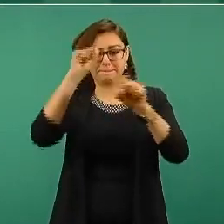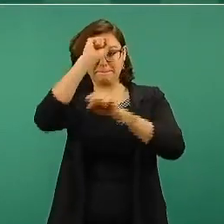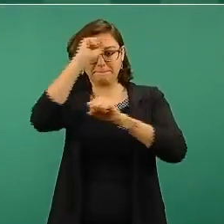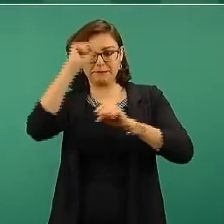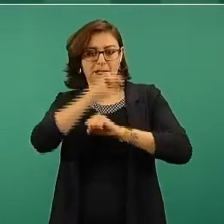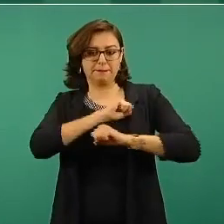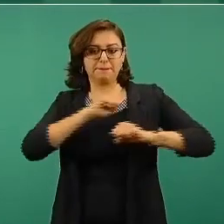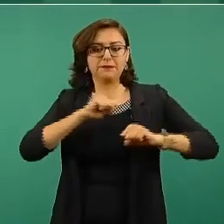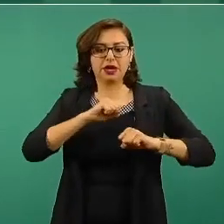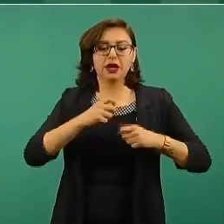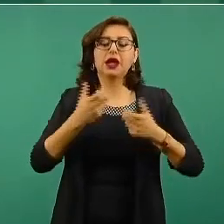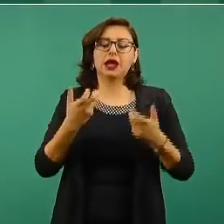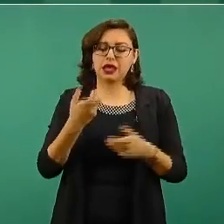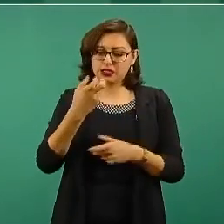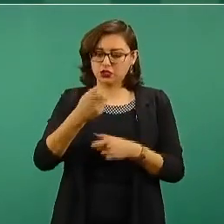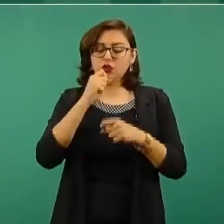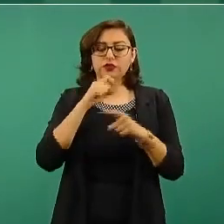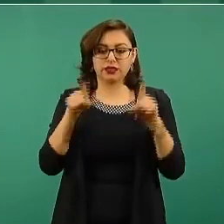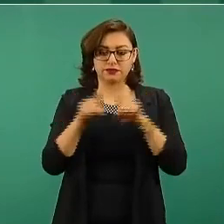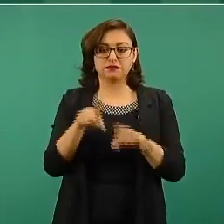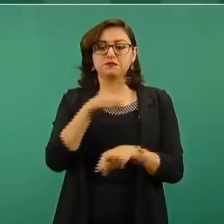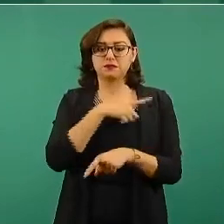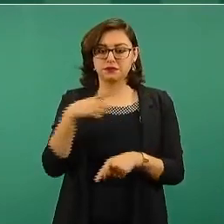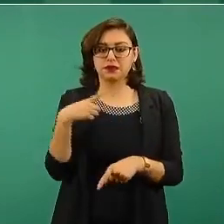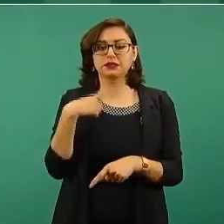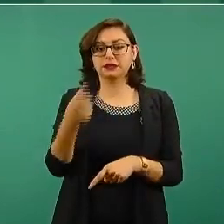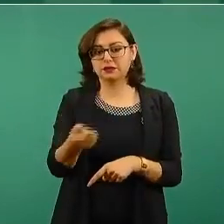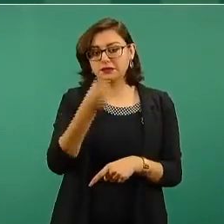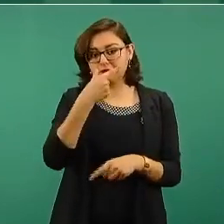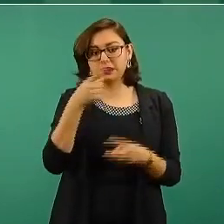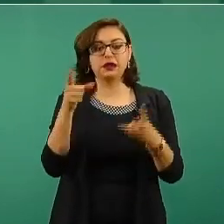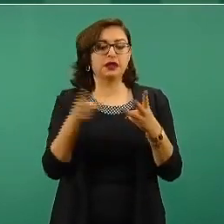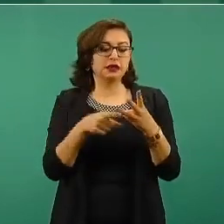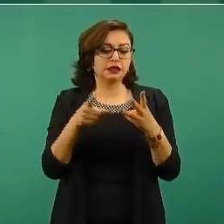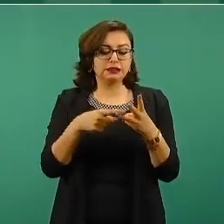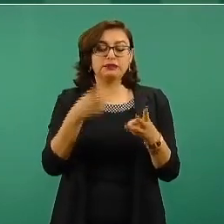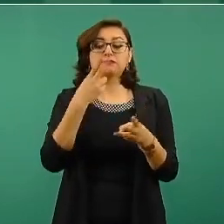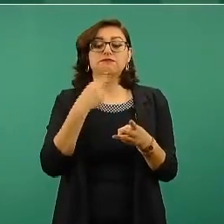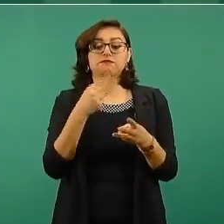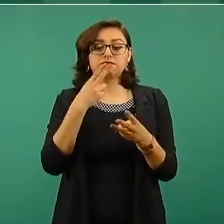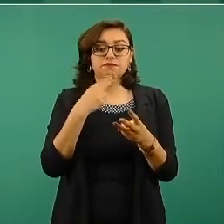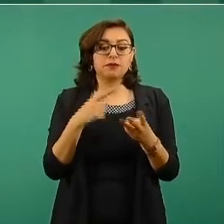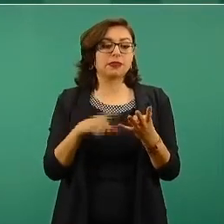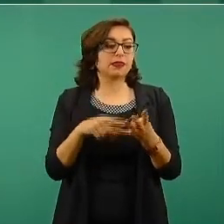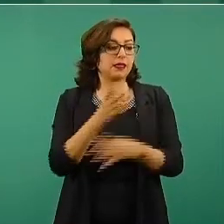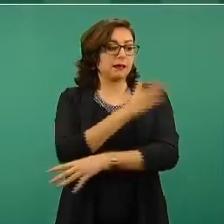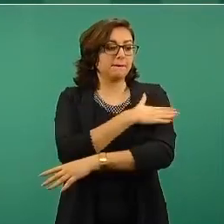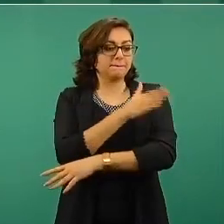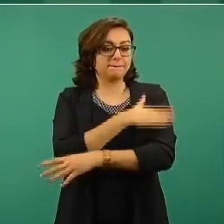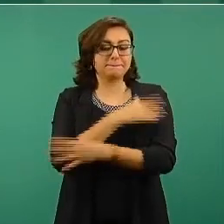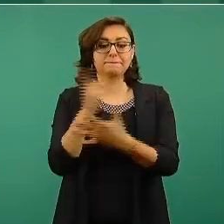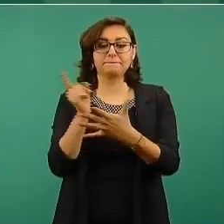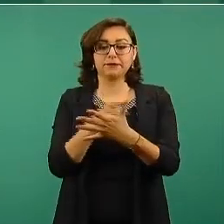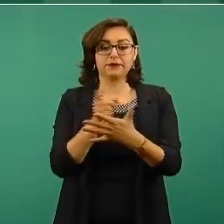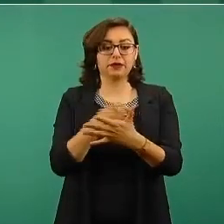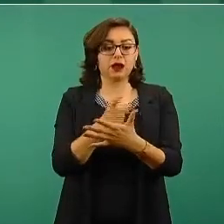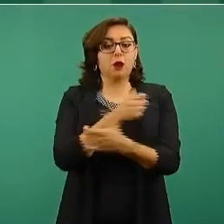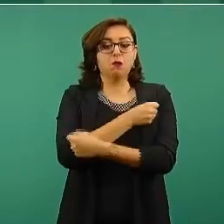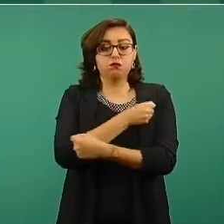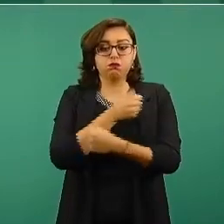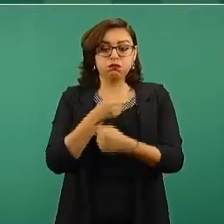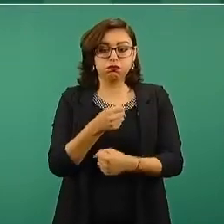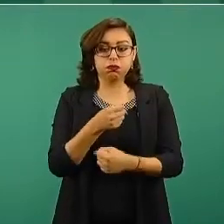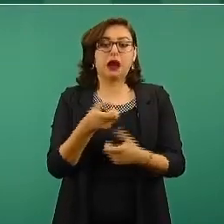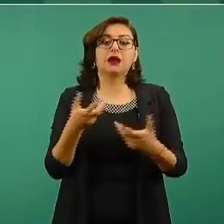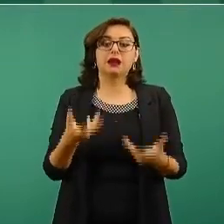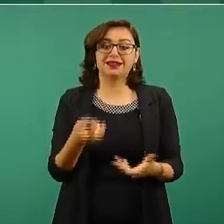importantes después de las enfermedades crónicas como la diabetes, como la propia hipertensión y la obesidad, que contribuyen